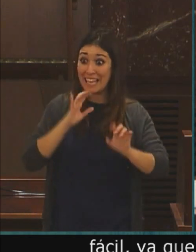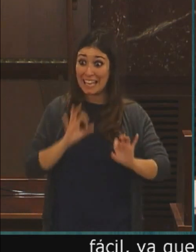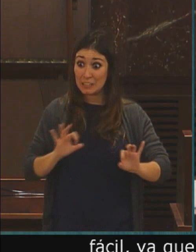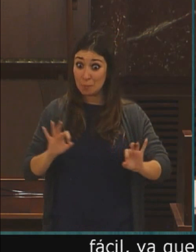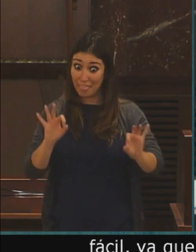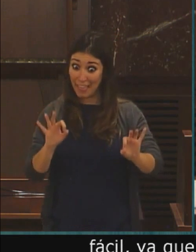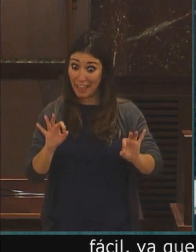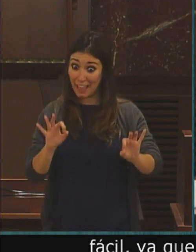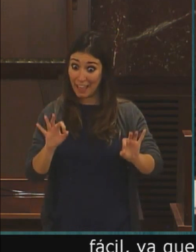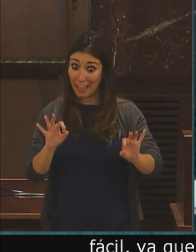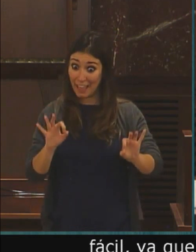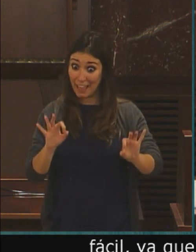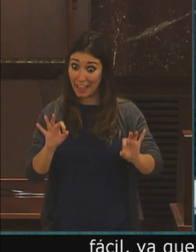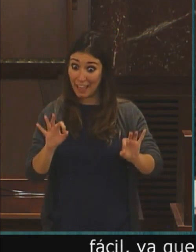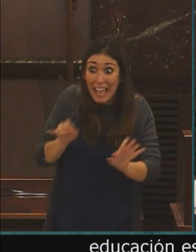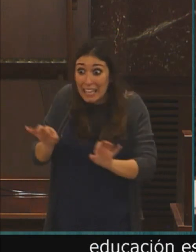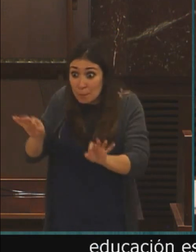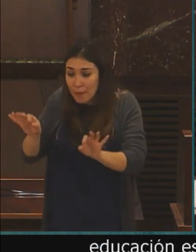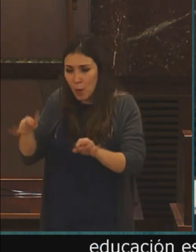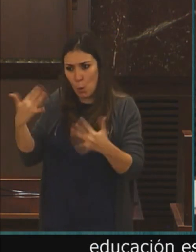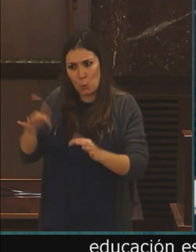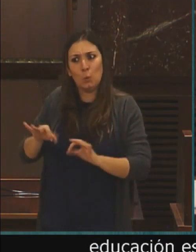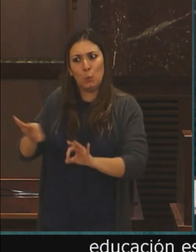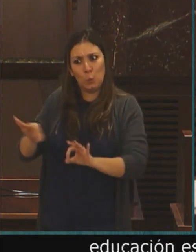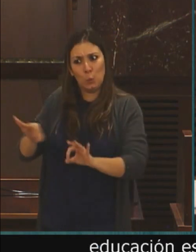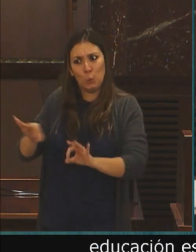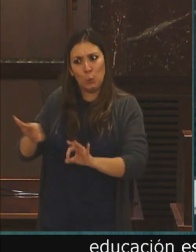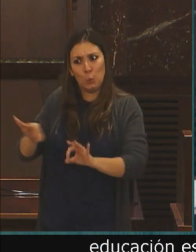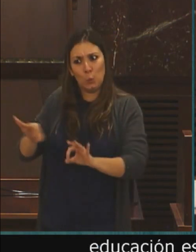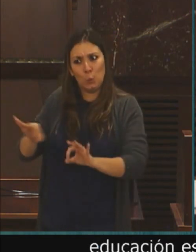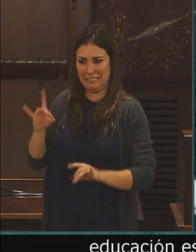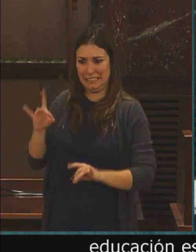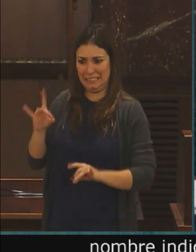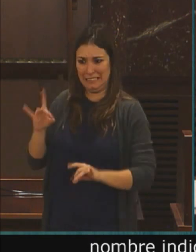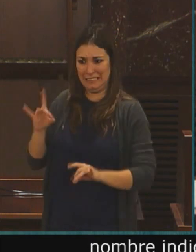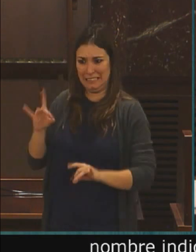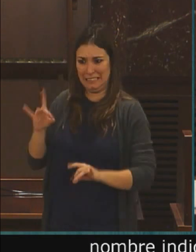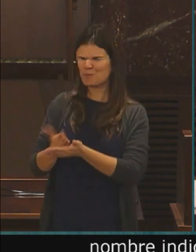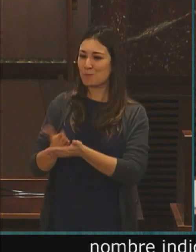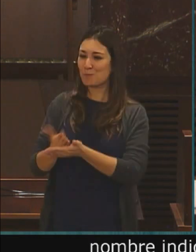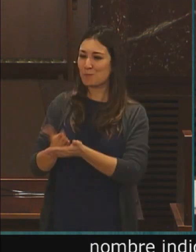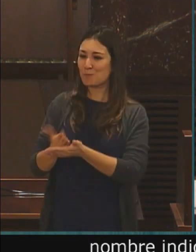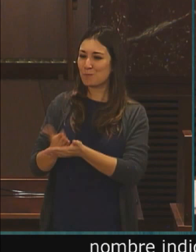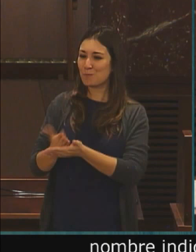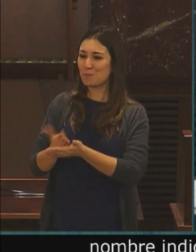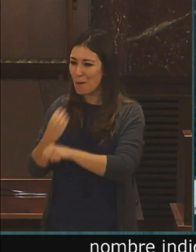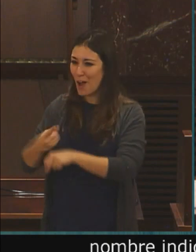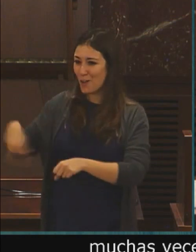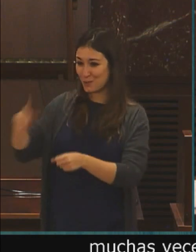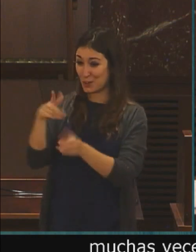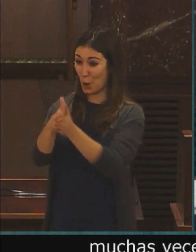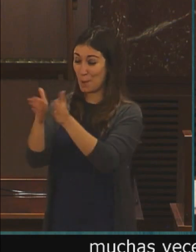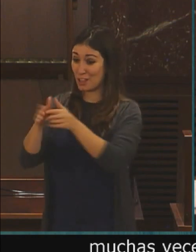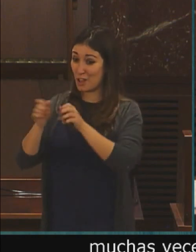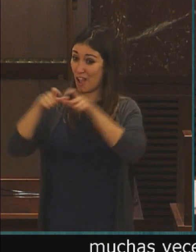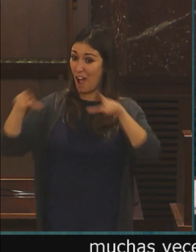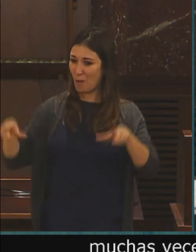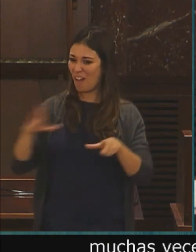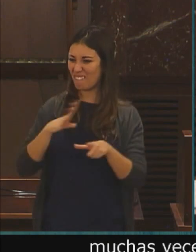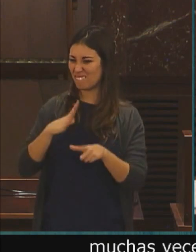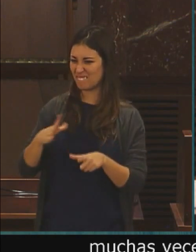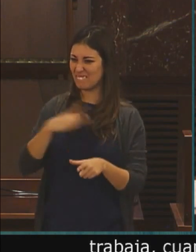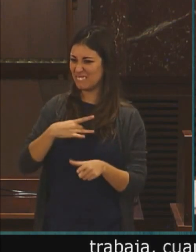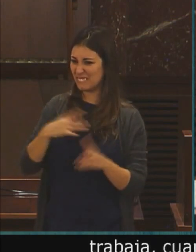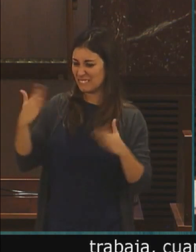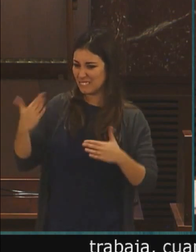propio nombre indica, es muy especial. Y muchas veces el mediador propone y trabaja cuando sus compañeros del aula no hacen ninguna